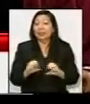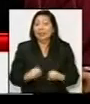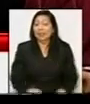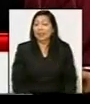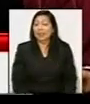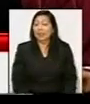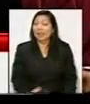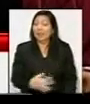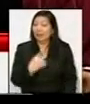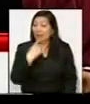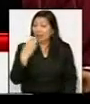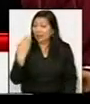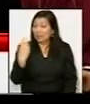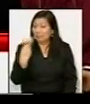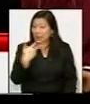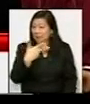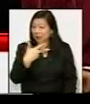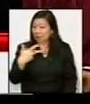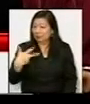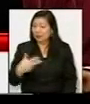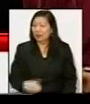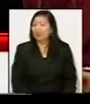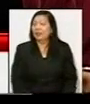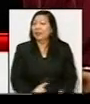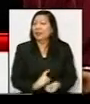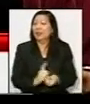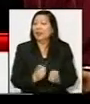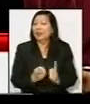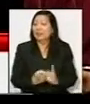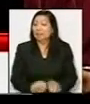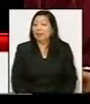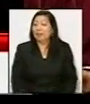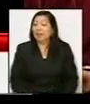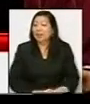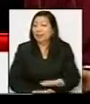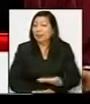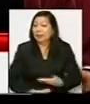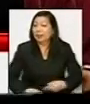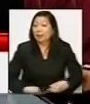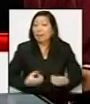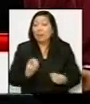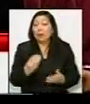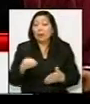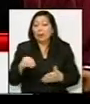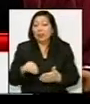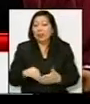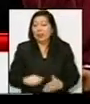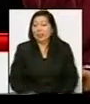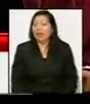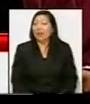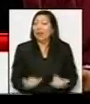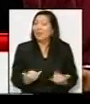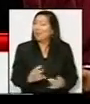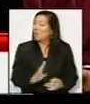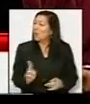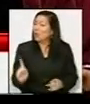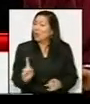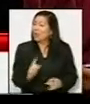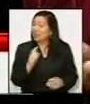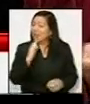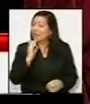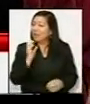no lo han hecho hace poco más de tres semanas han cambiado negociación compartiendo por colusión agravada y eso no es facultad